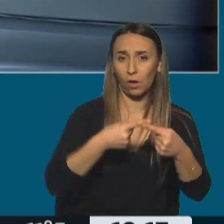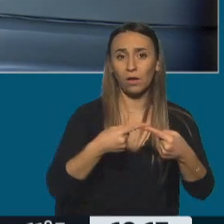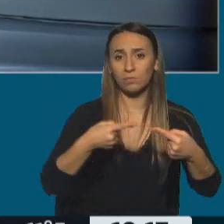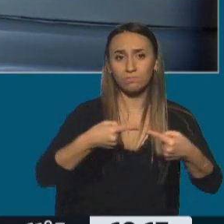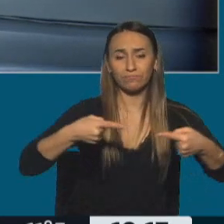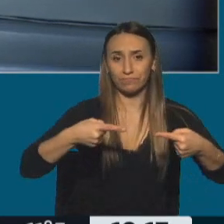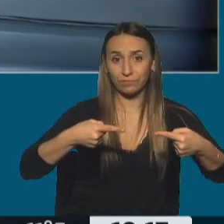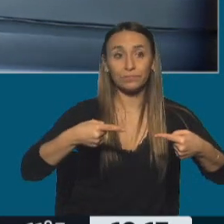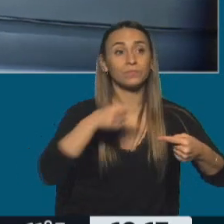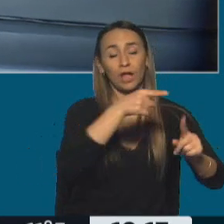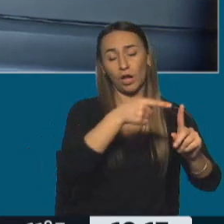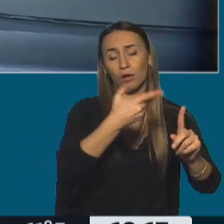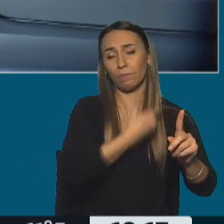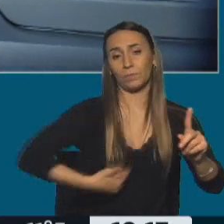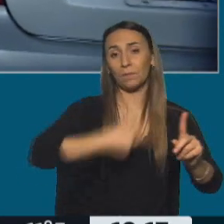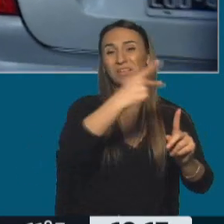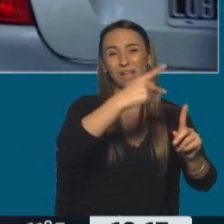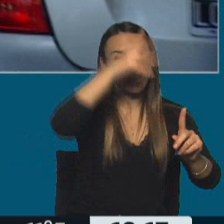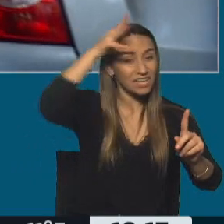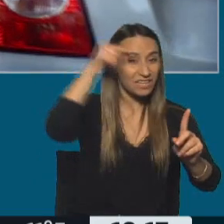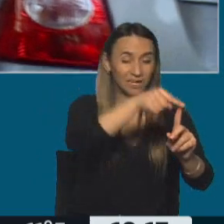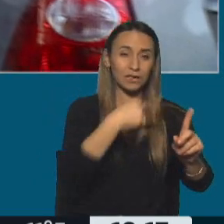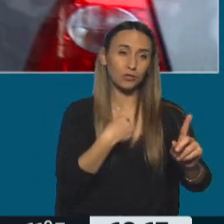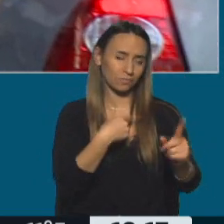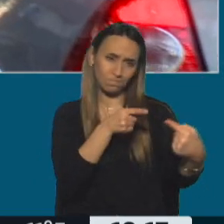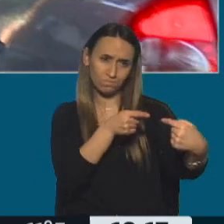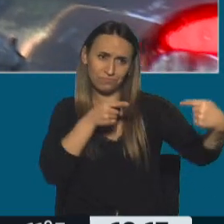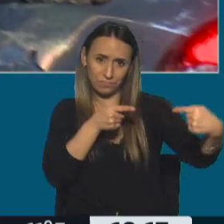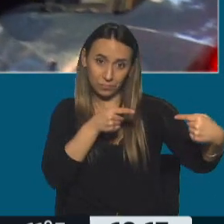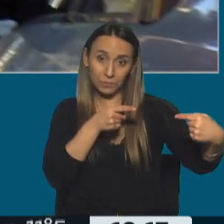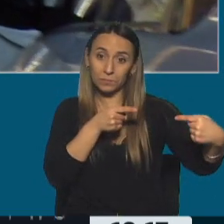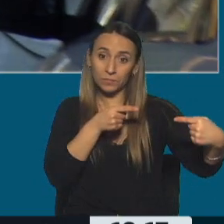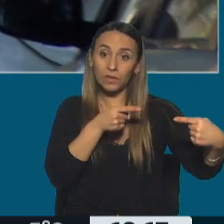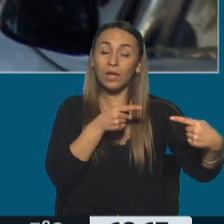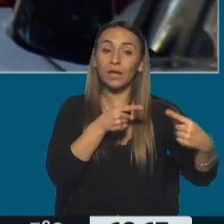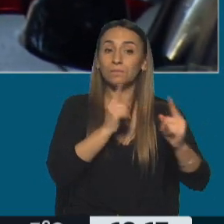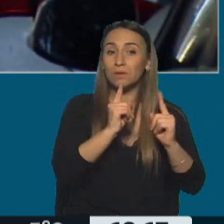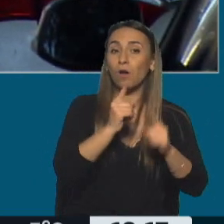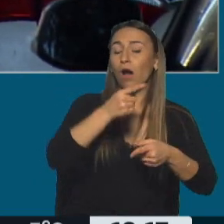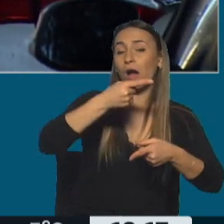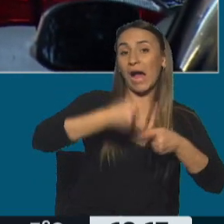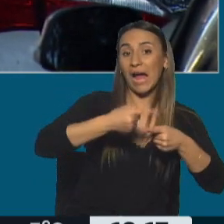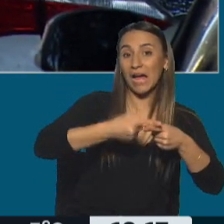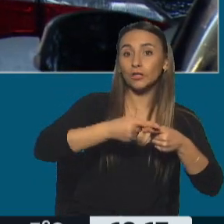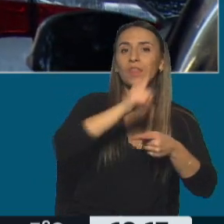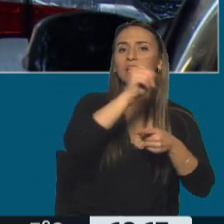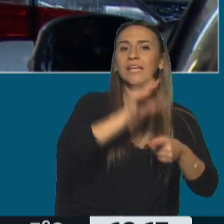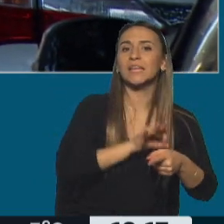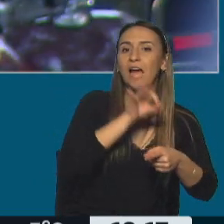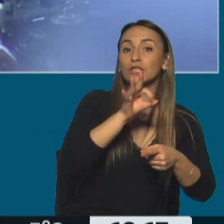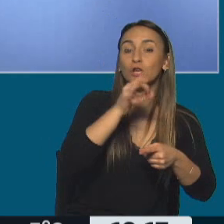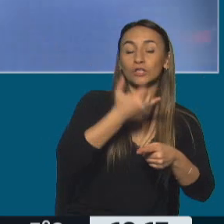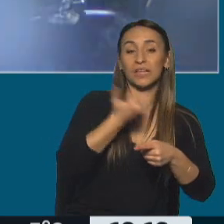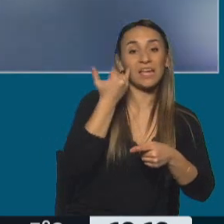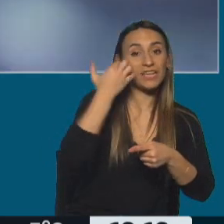con la vicepresidenta Cristina Fernández de Kirchner, cuyas críticas en el acto por los 100 años de YPF había